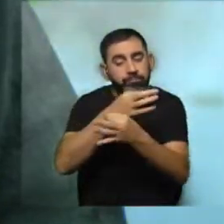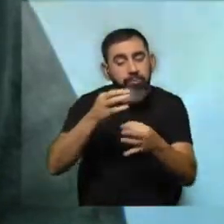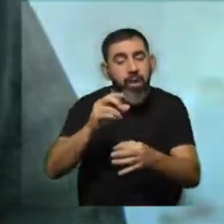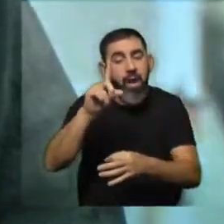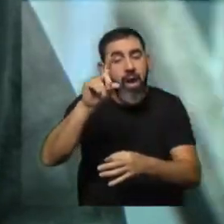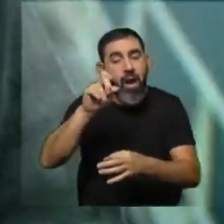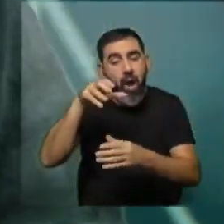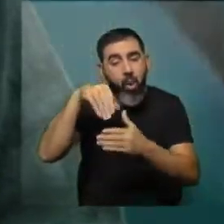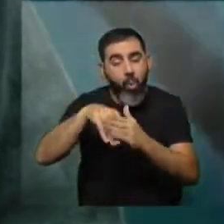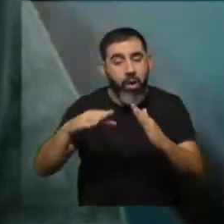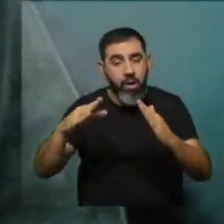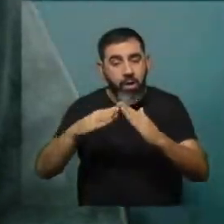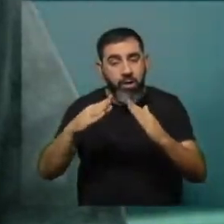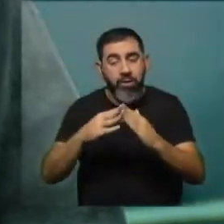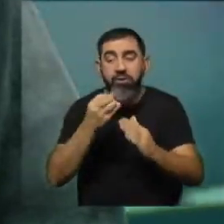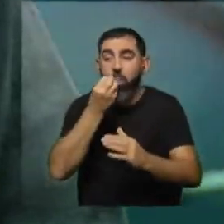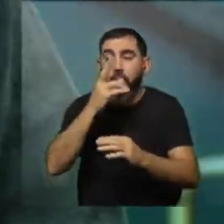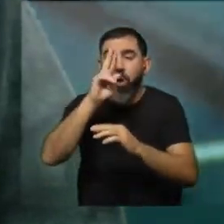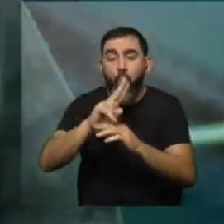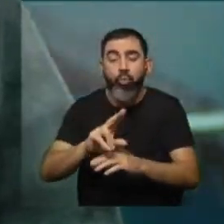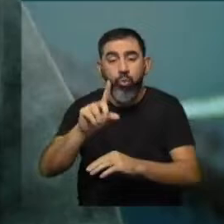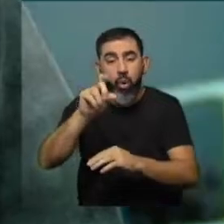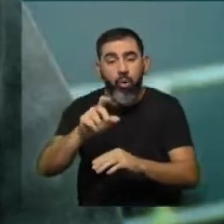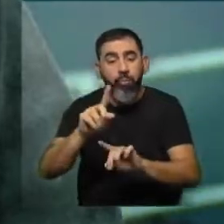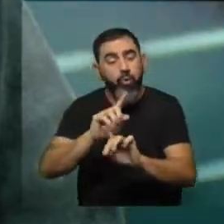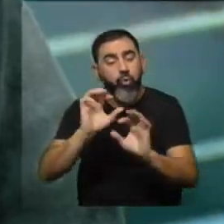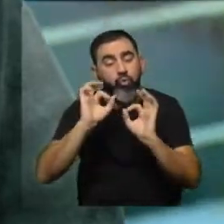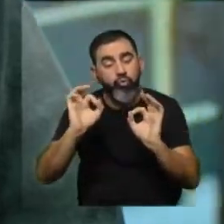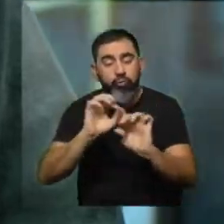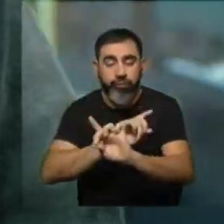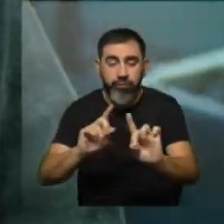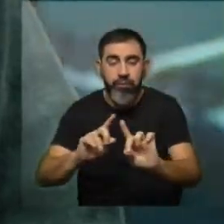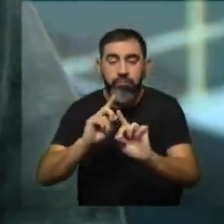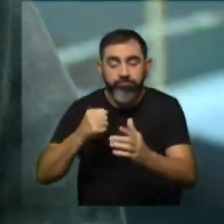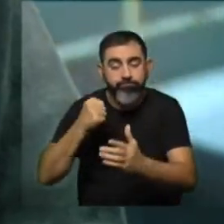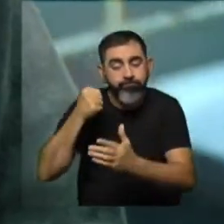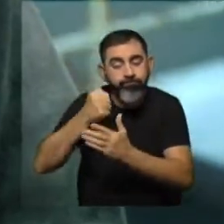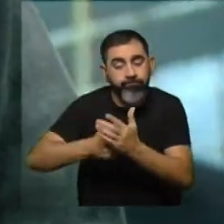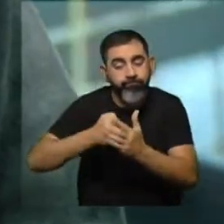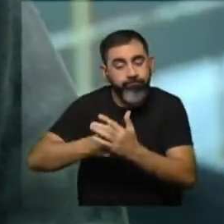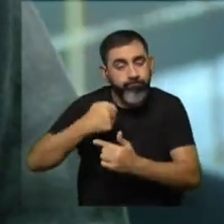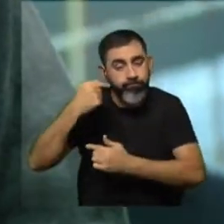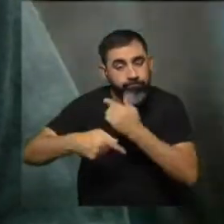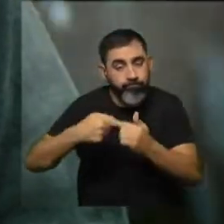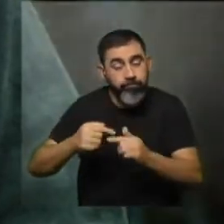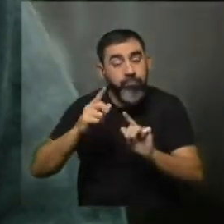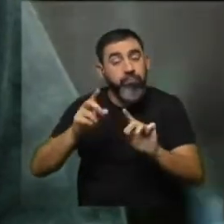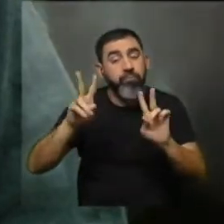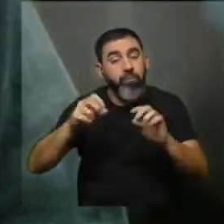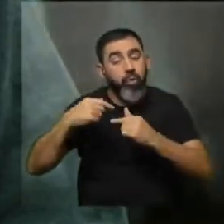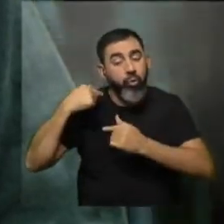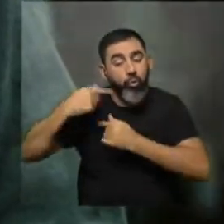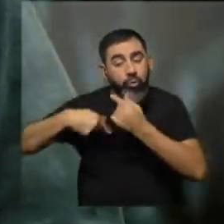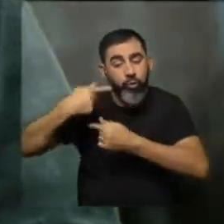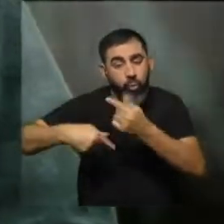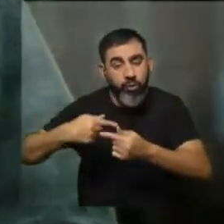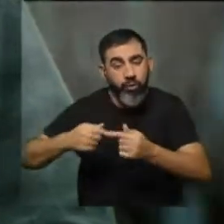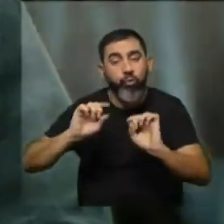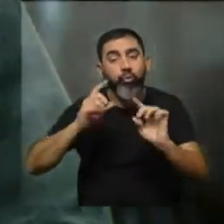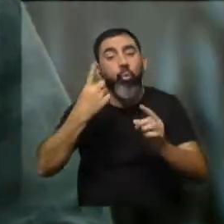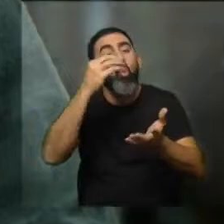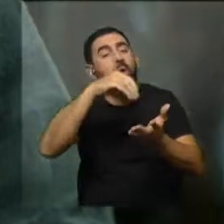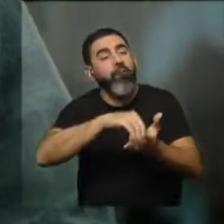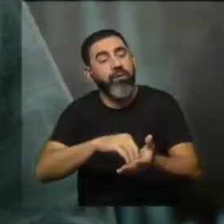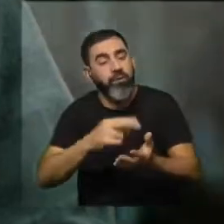hogar del uso del agua, el buen uso, pero no es suficiente. Hay que seguir trabajando y sobre todo trabajar en forma continua, no solamente cuando